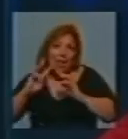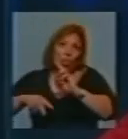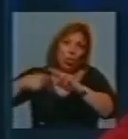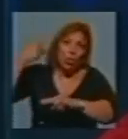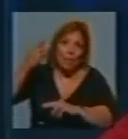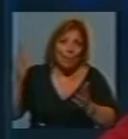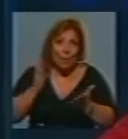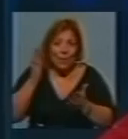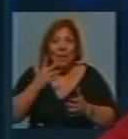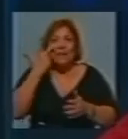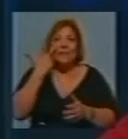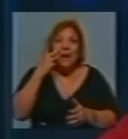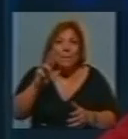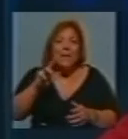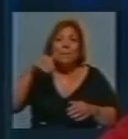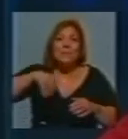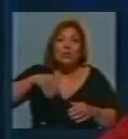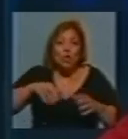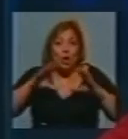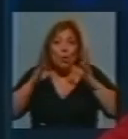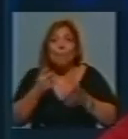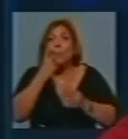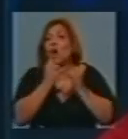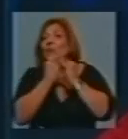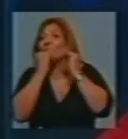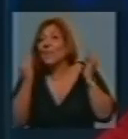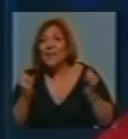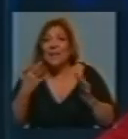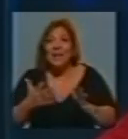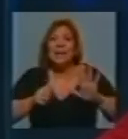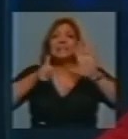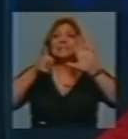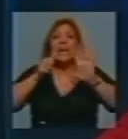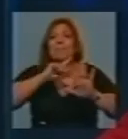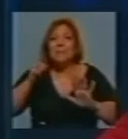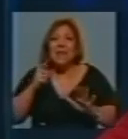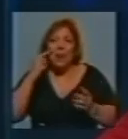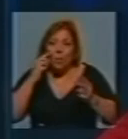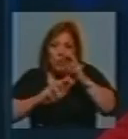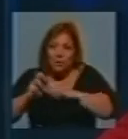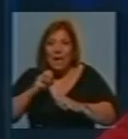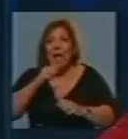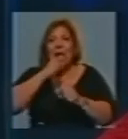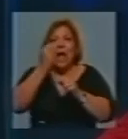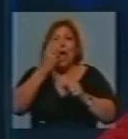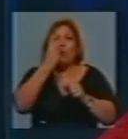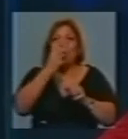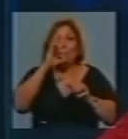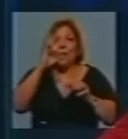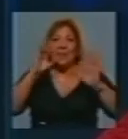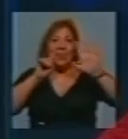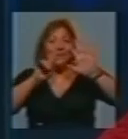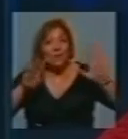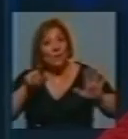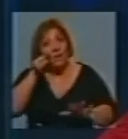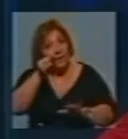producción, que ahora son 3.000 millones de barriles de petróleo por día, lo quieren llevar a 6.000 millones de aquí al 2019. Eso